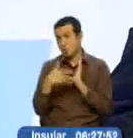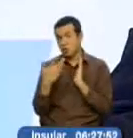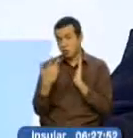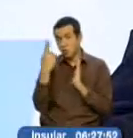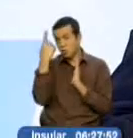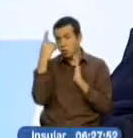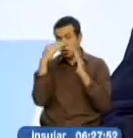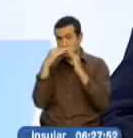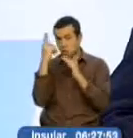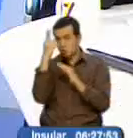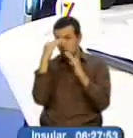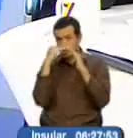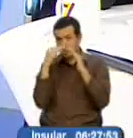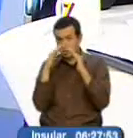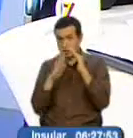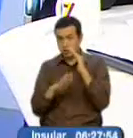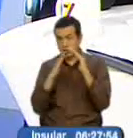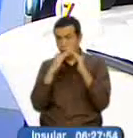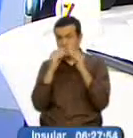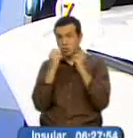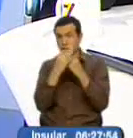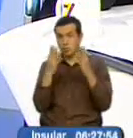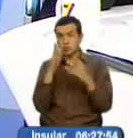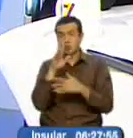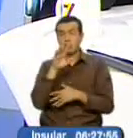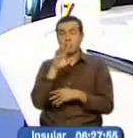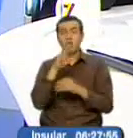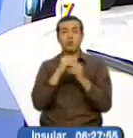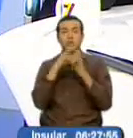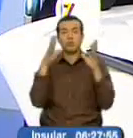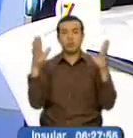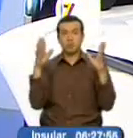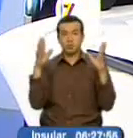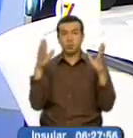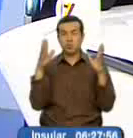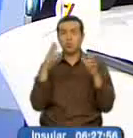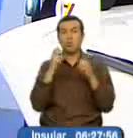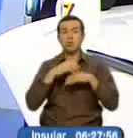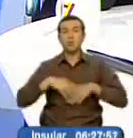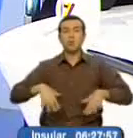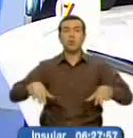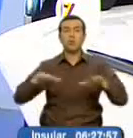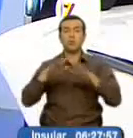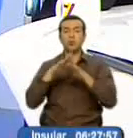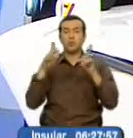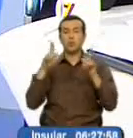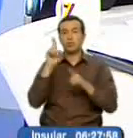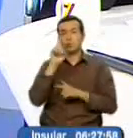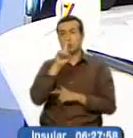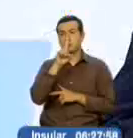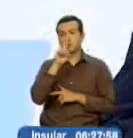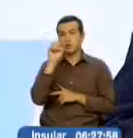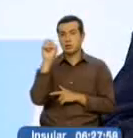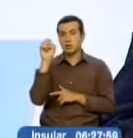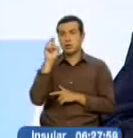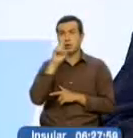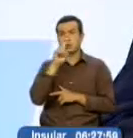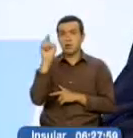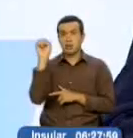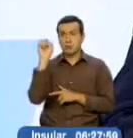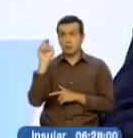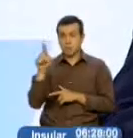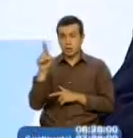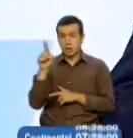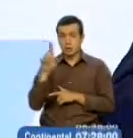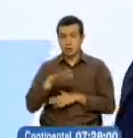una vivienda, ahí podrían vivir sin crecer un centímetro más de 100.000 nuevos cuencanos. Pero